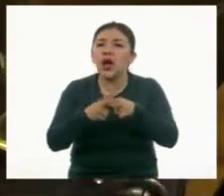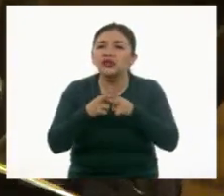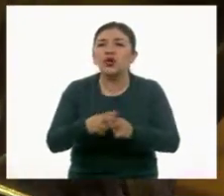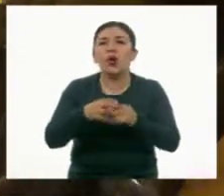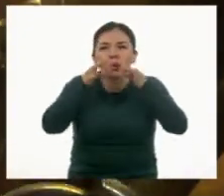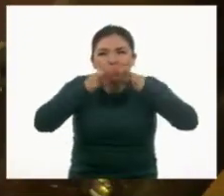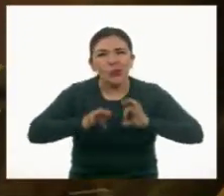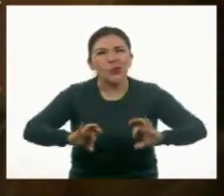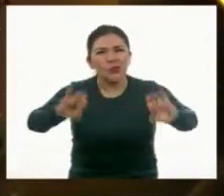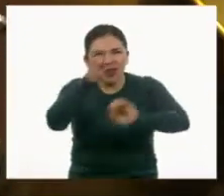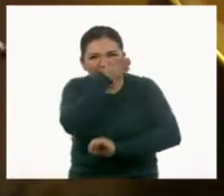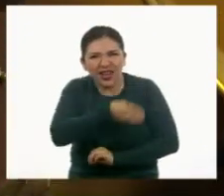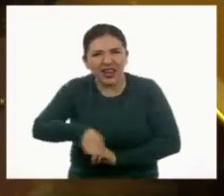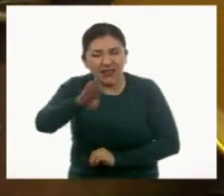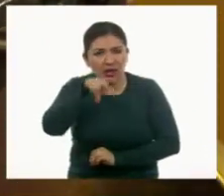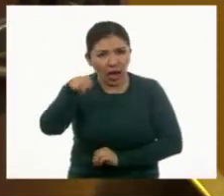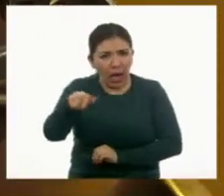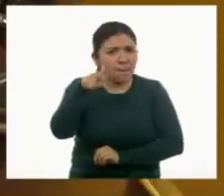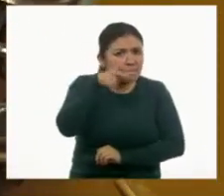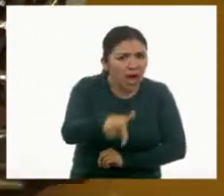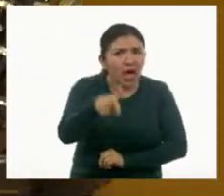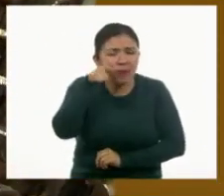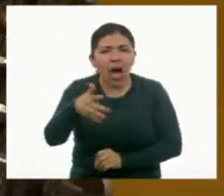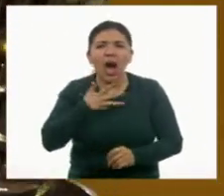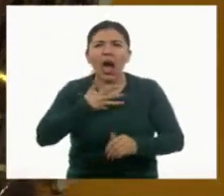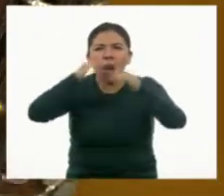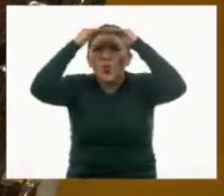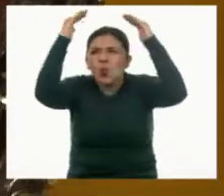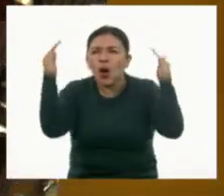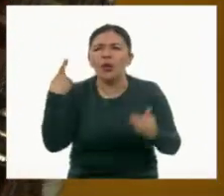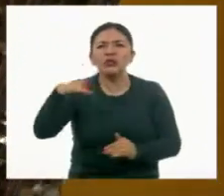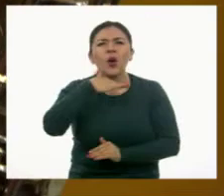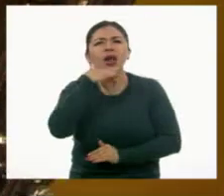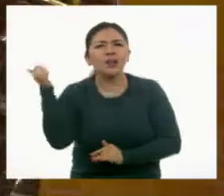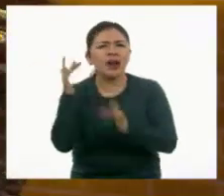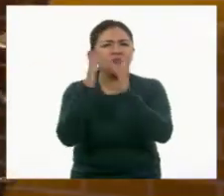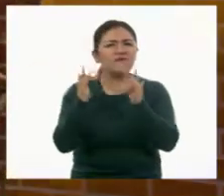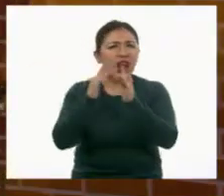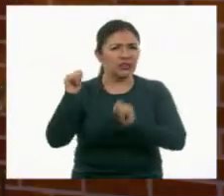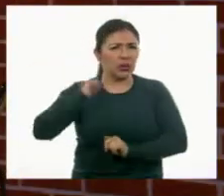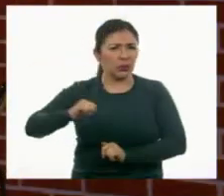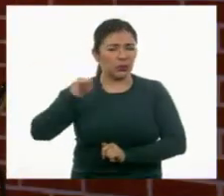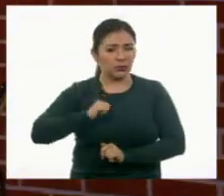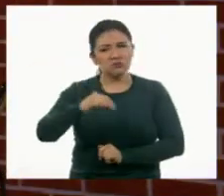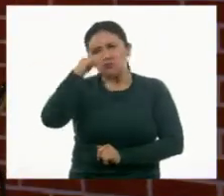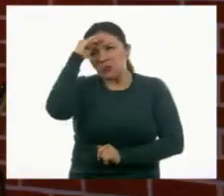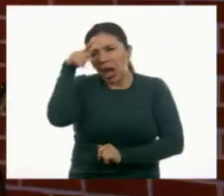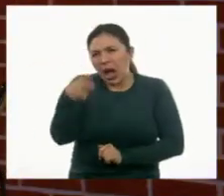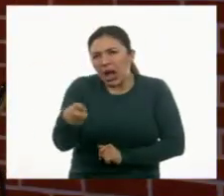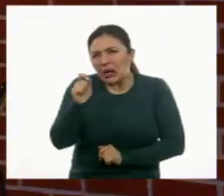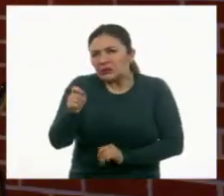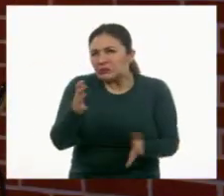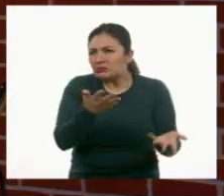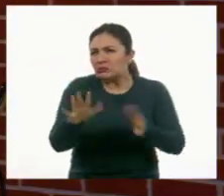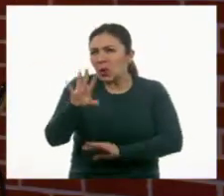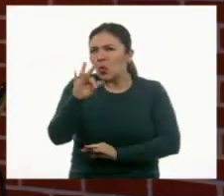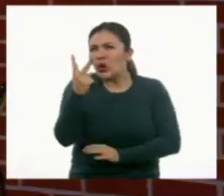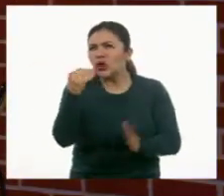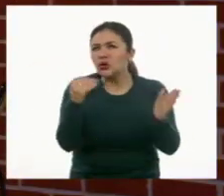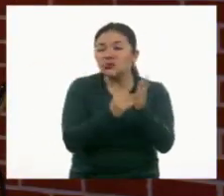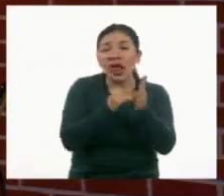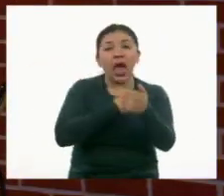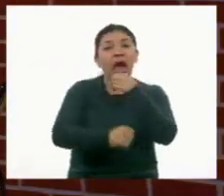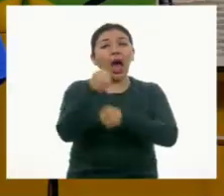marfil de mamut. Fueron encontradas en cuevas de Alemania y Francia. Se piensa que data de hace